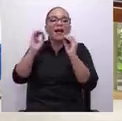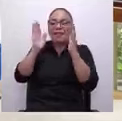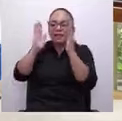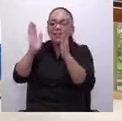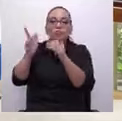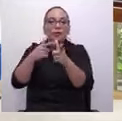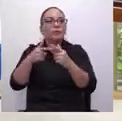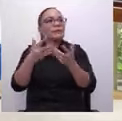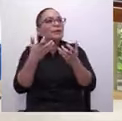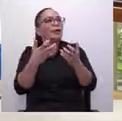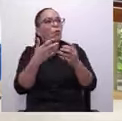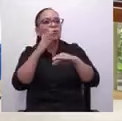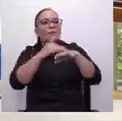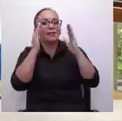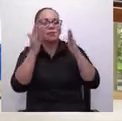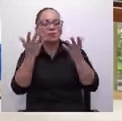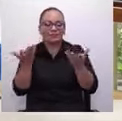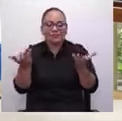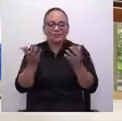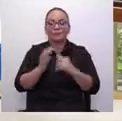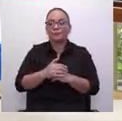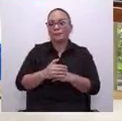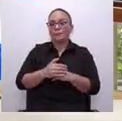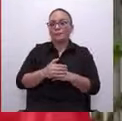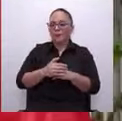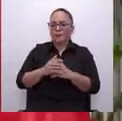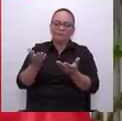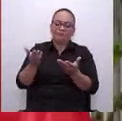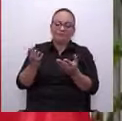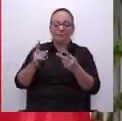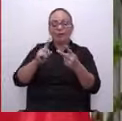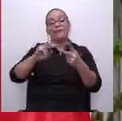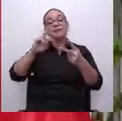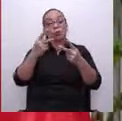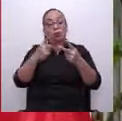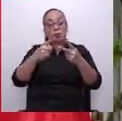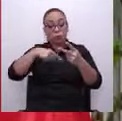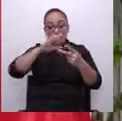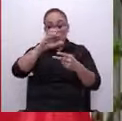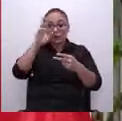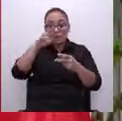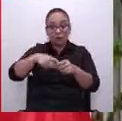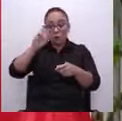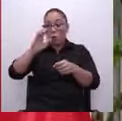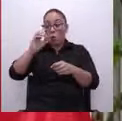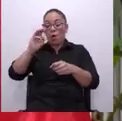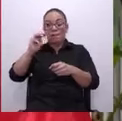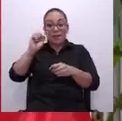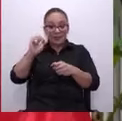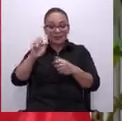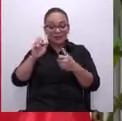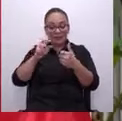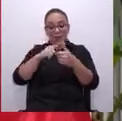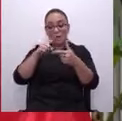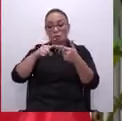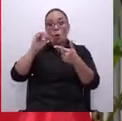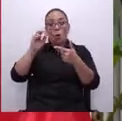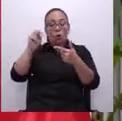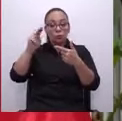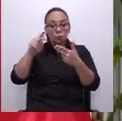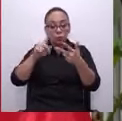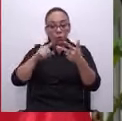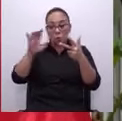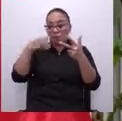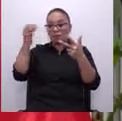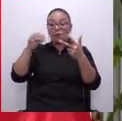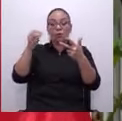dos. Costa Rica no se va a salir de la OMS, ni de las Naciones Unidas, ni de la Organización Interamericana de